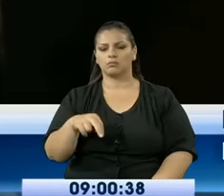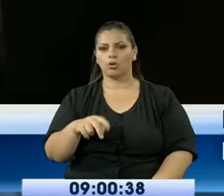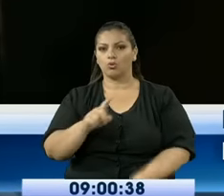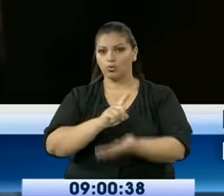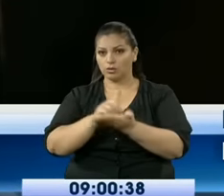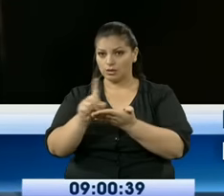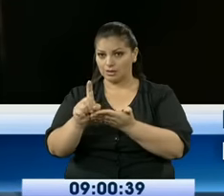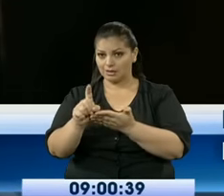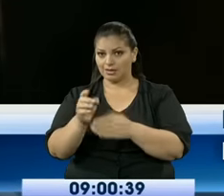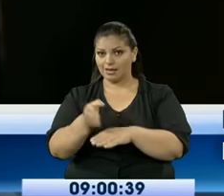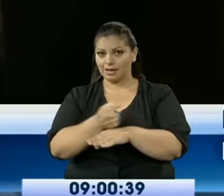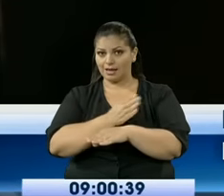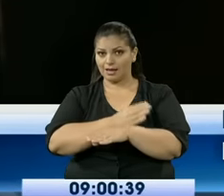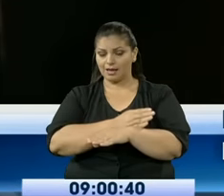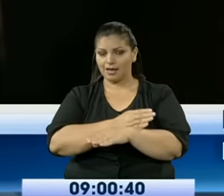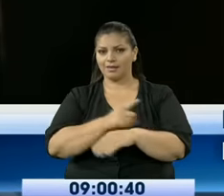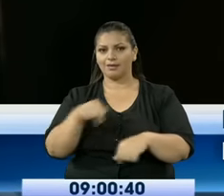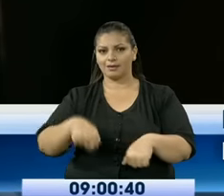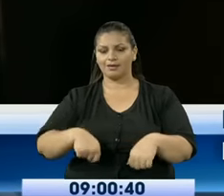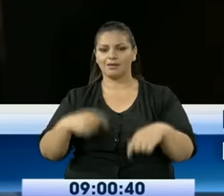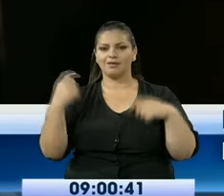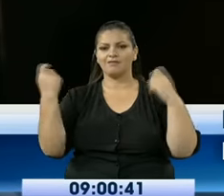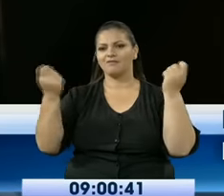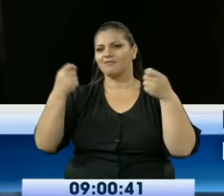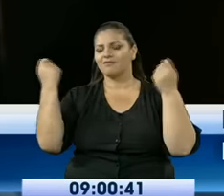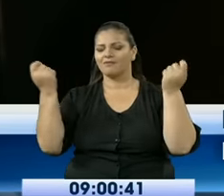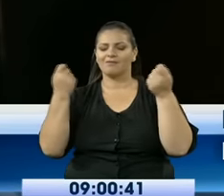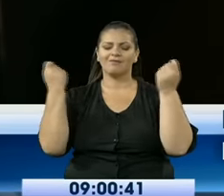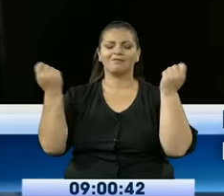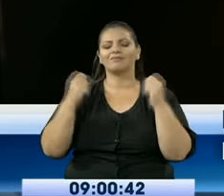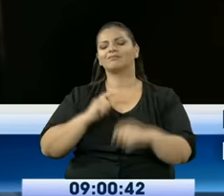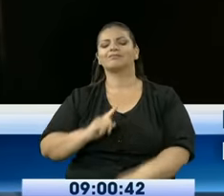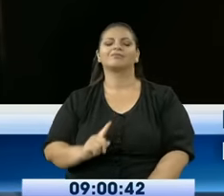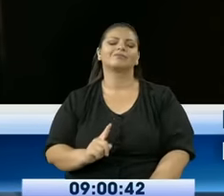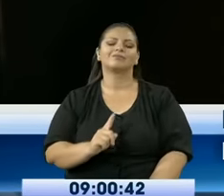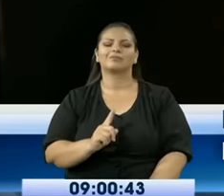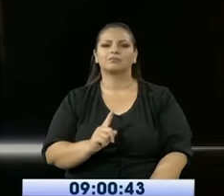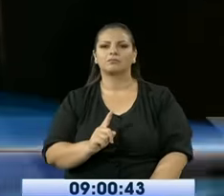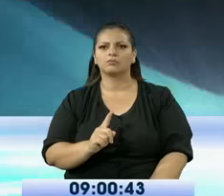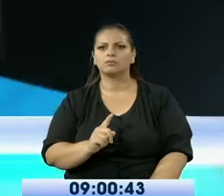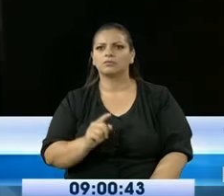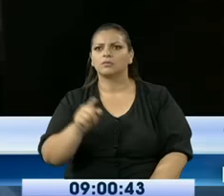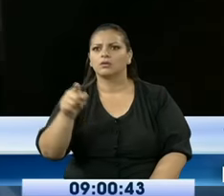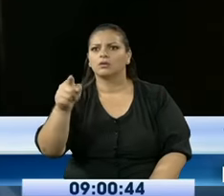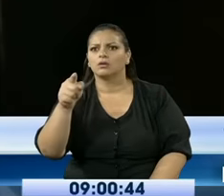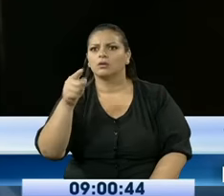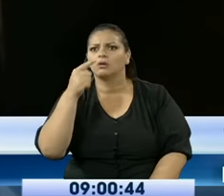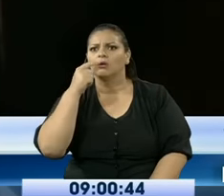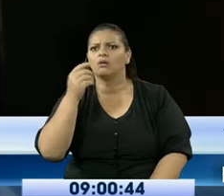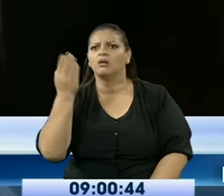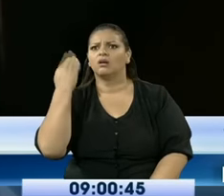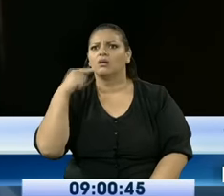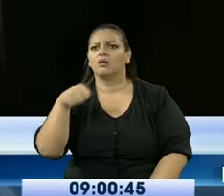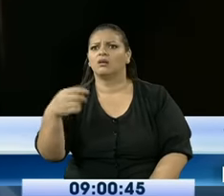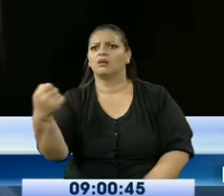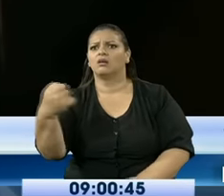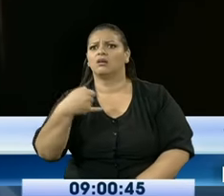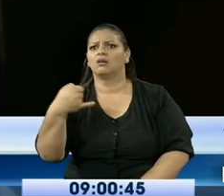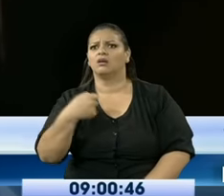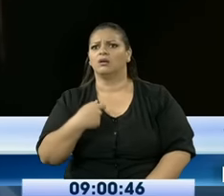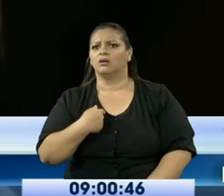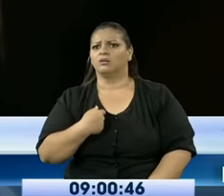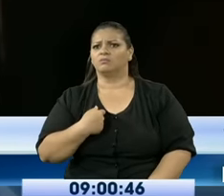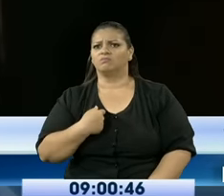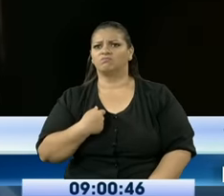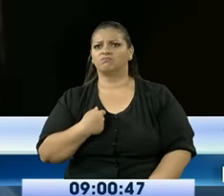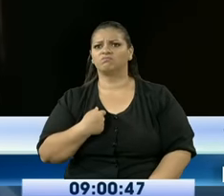semana que fue la fiesta de Santa Elena, yo lo vi, ya, pero después yo la andaba buscando para asegurarme bien y poderles decir